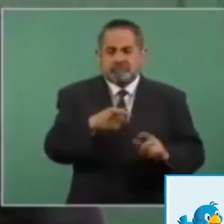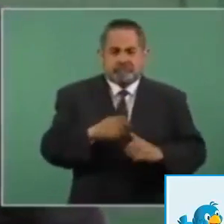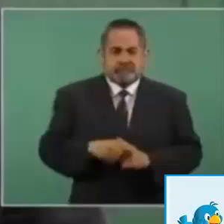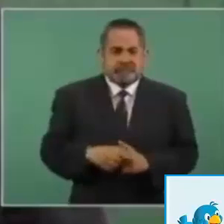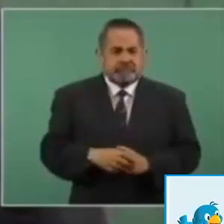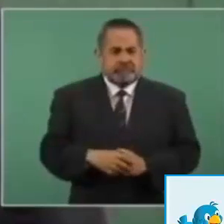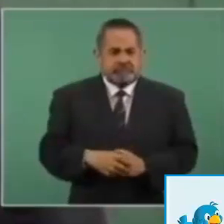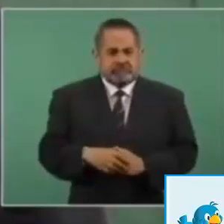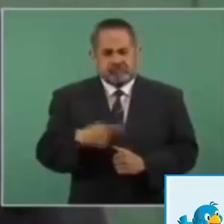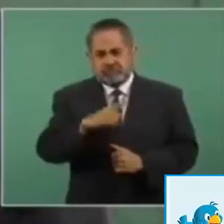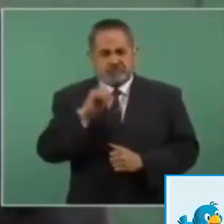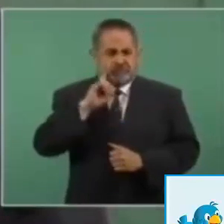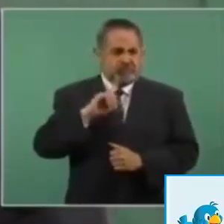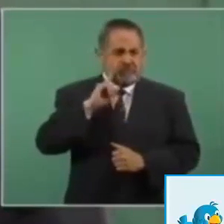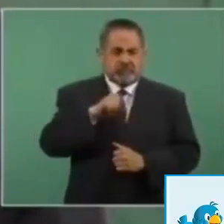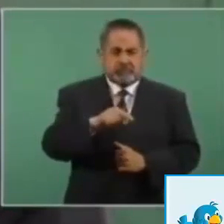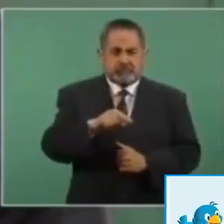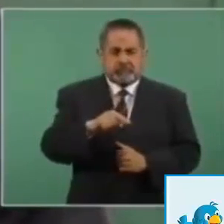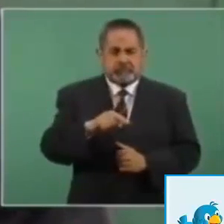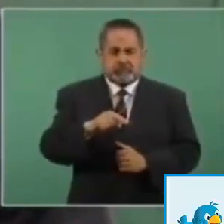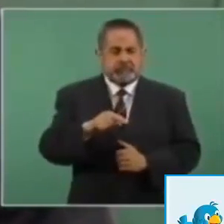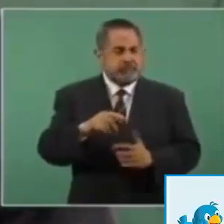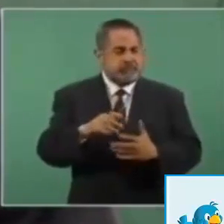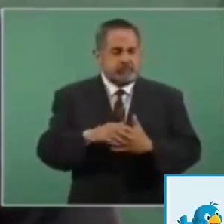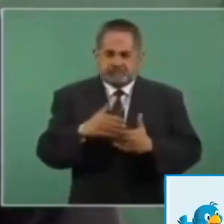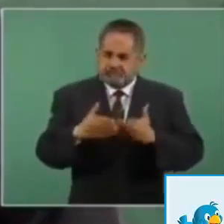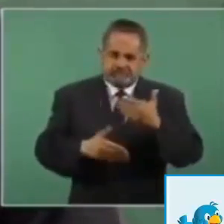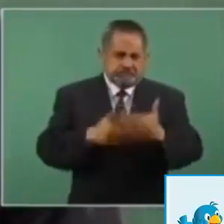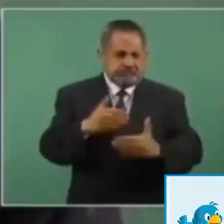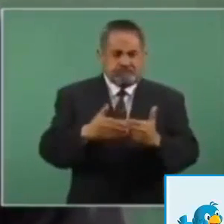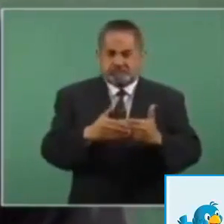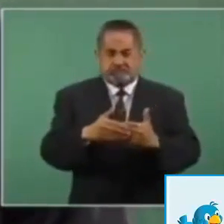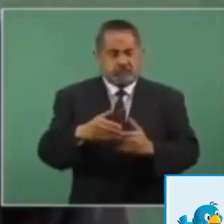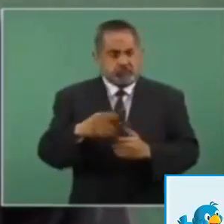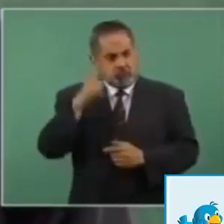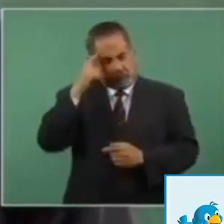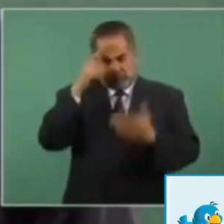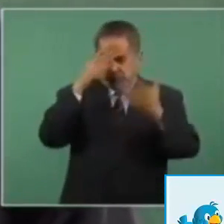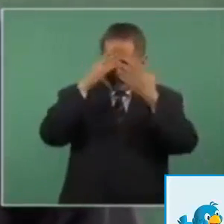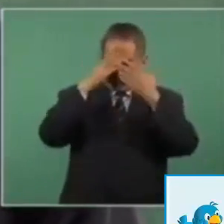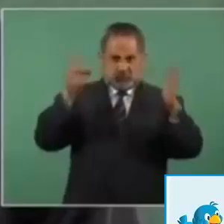una mujer de avanzada.